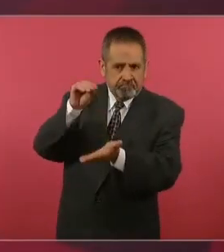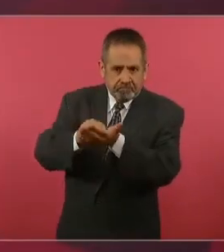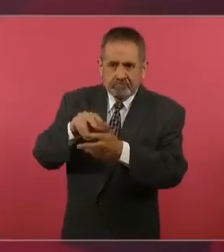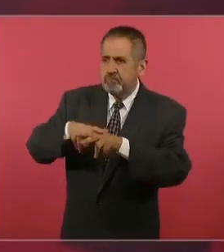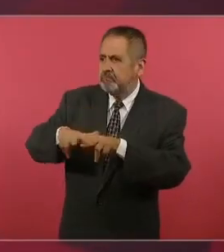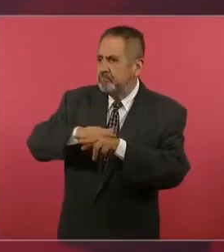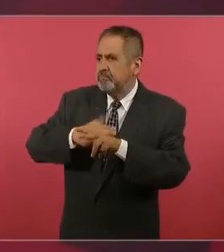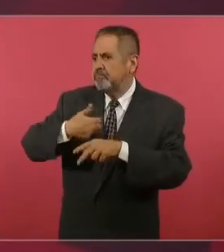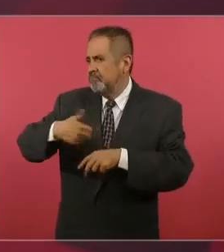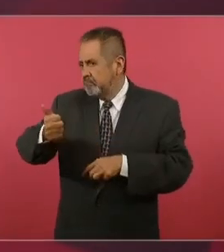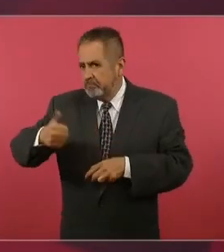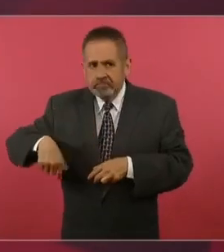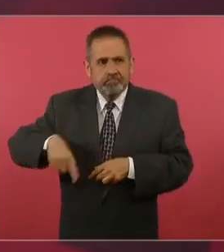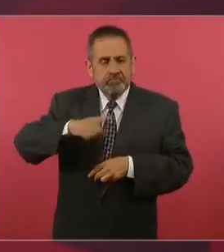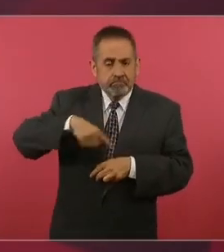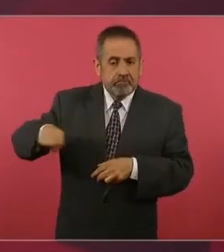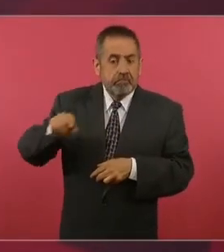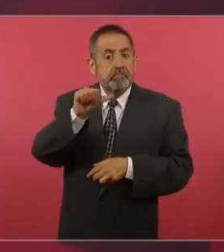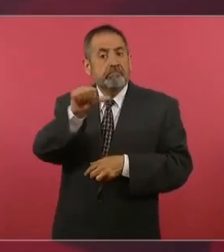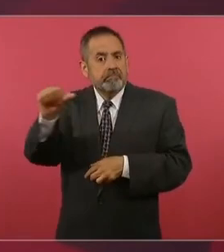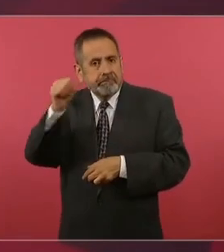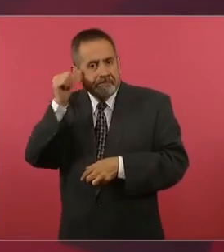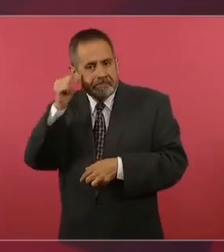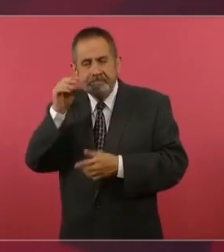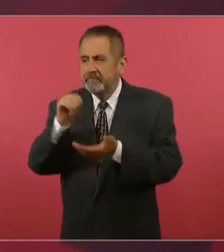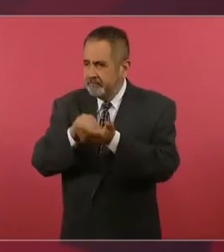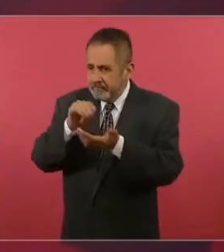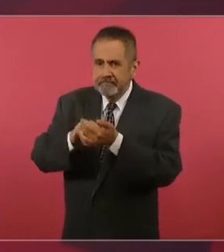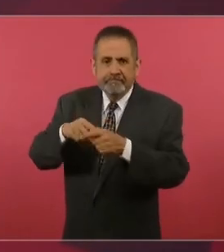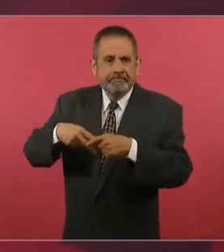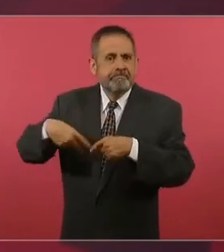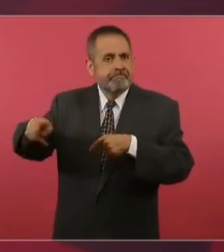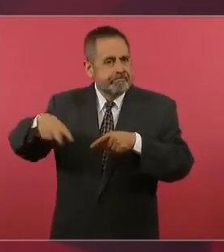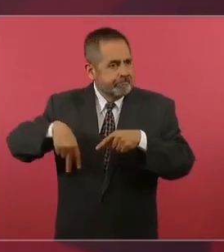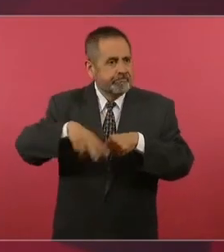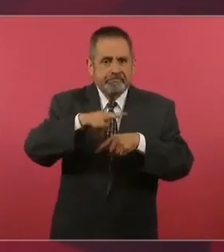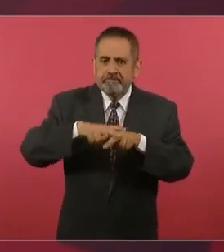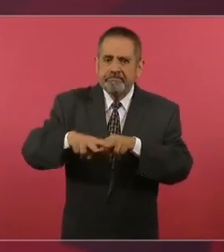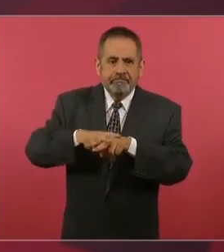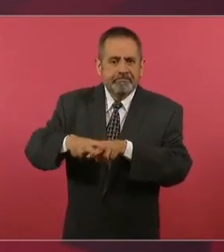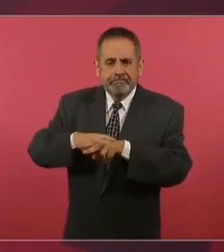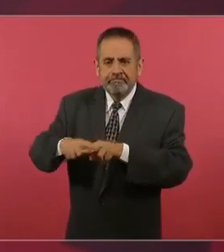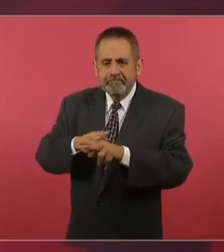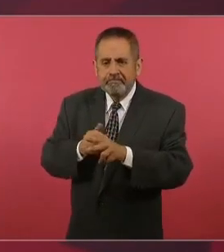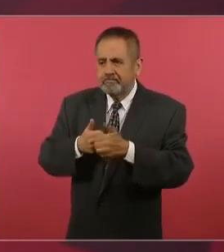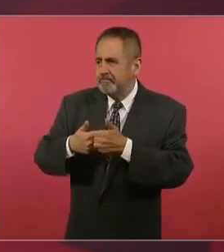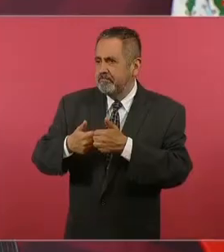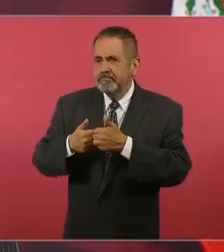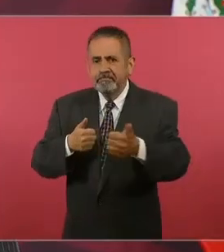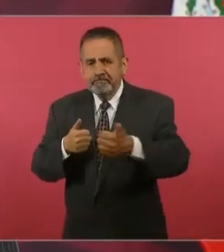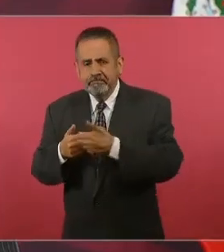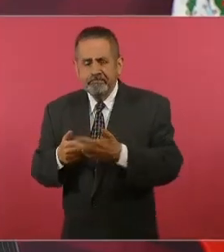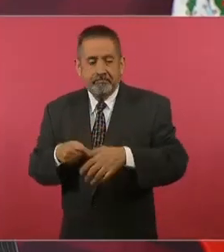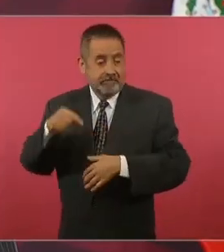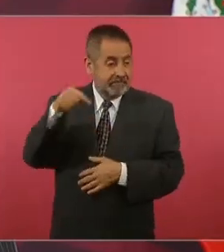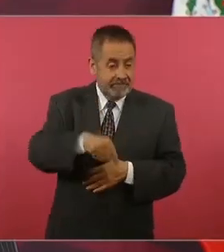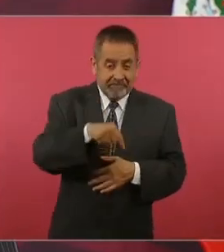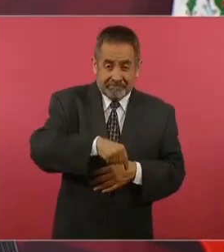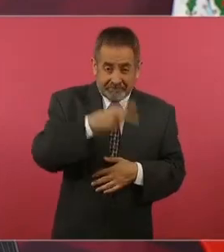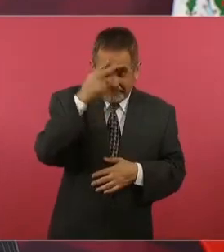los trenes, en Asia siguen funcionando trenes de pasajeros. Fue muy